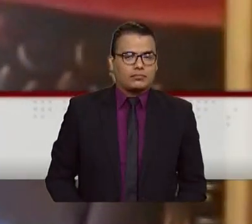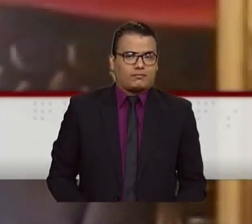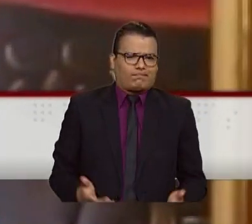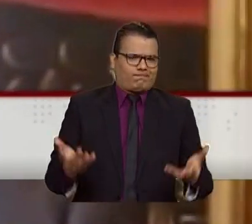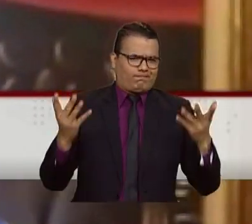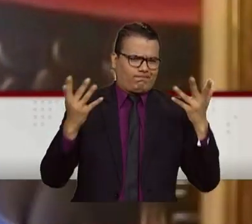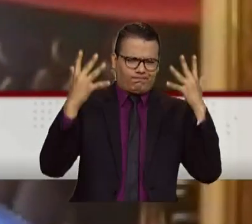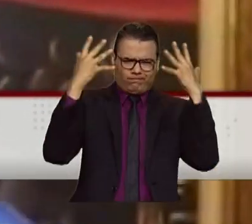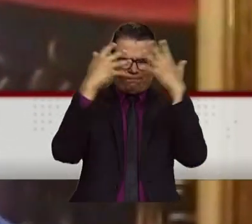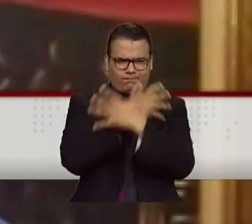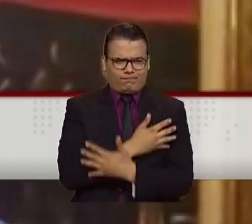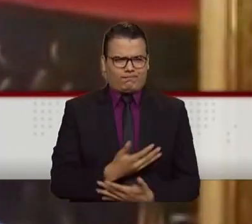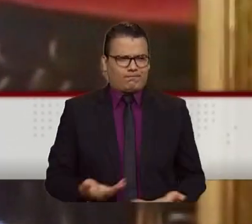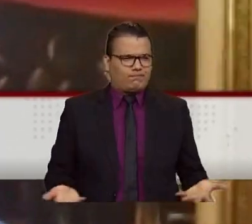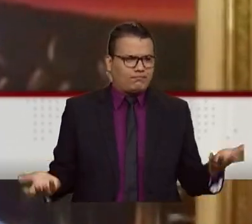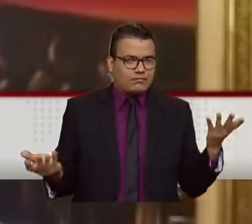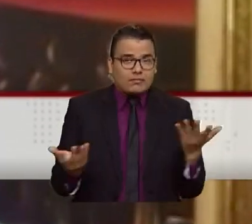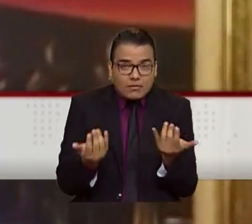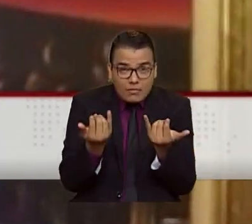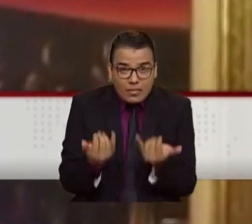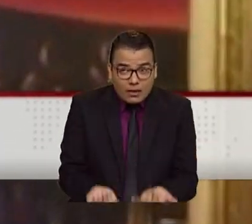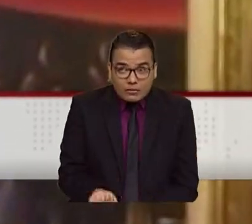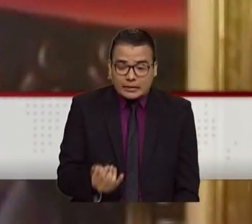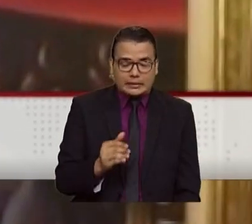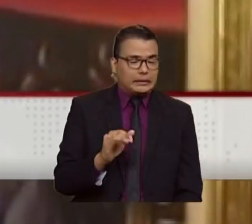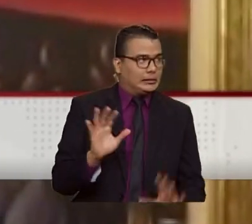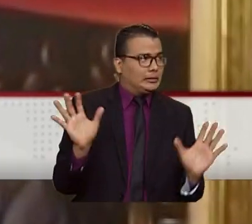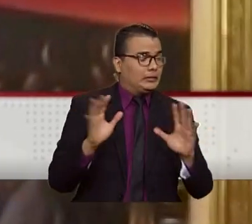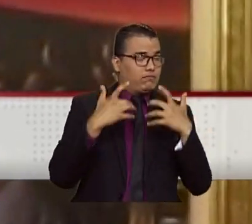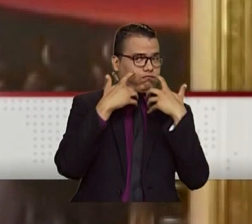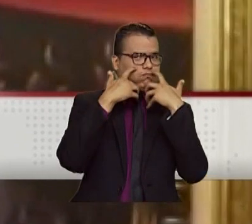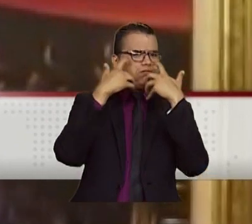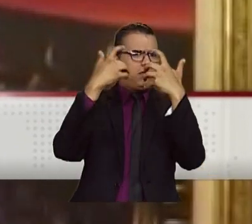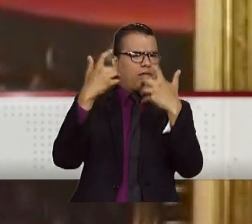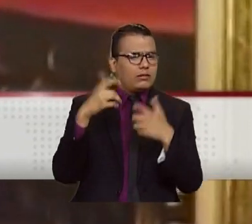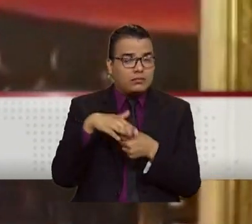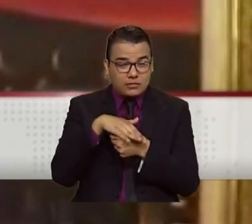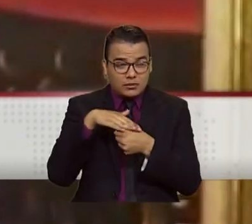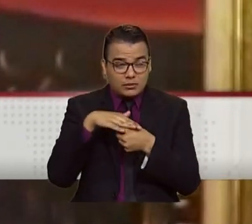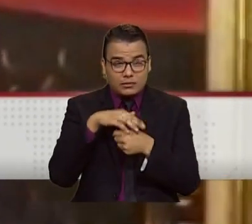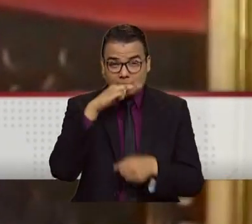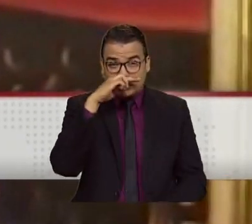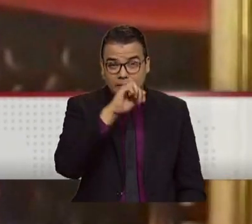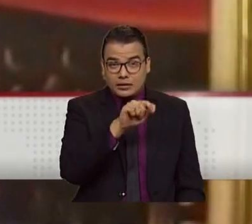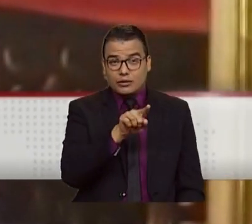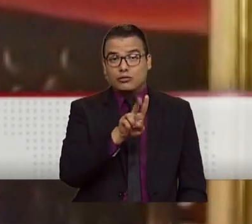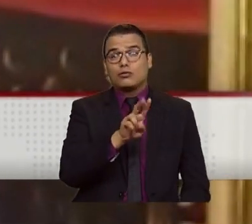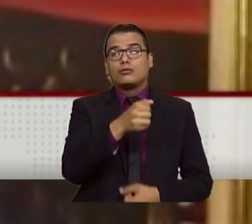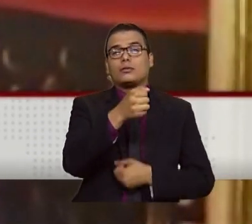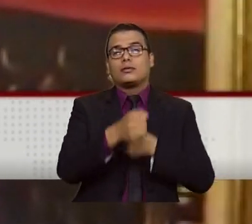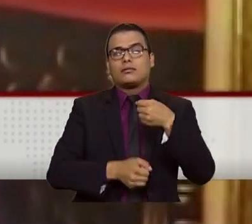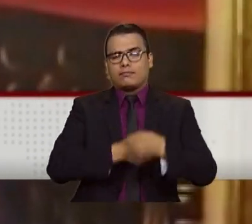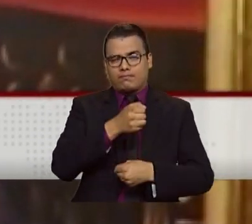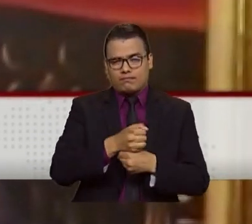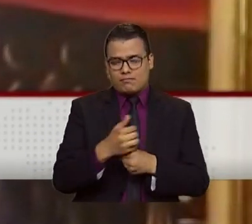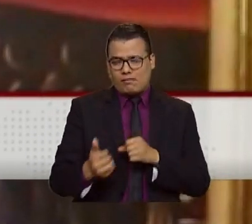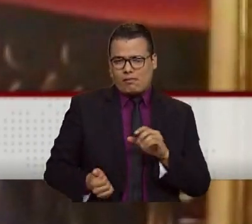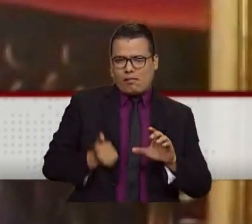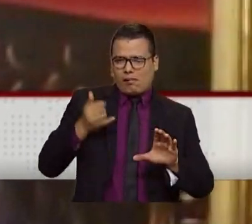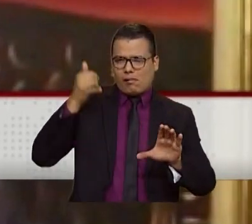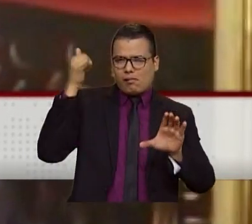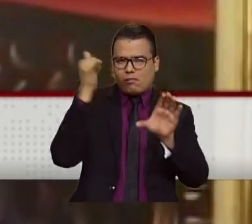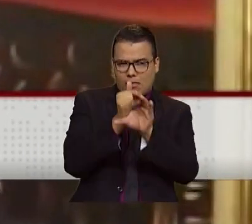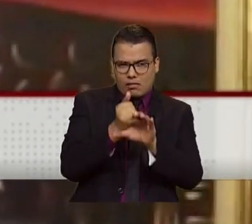sentido lo que ha ocurrido es de una dimensión extraordinariamente grave una niña de 12 años violentada